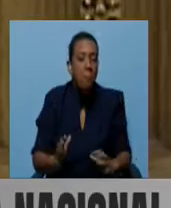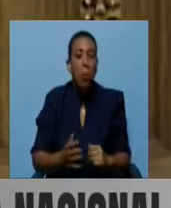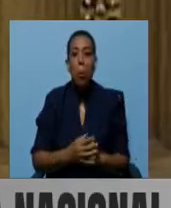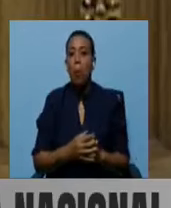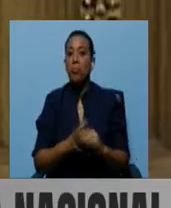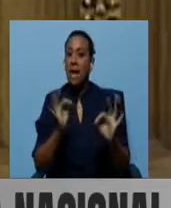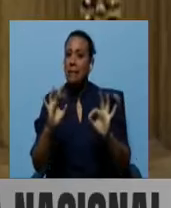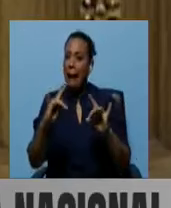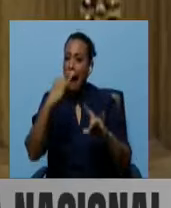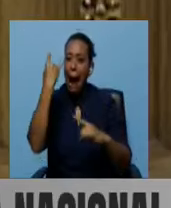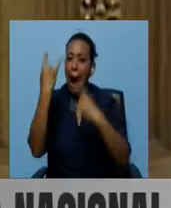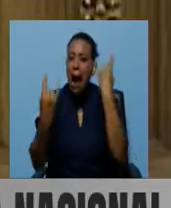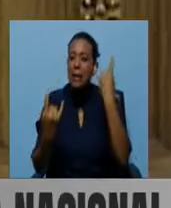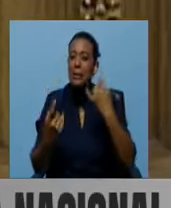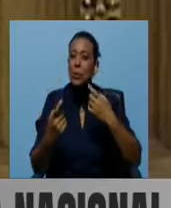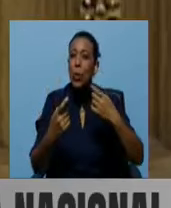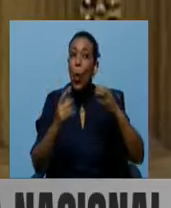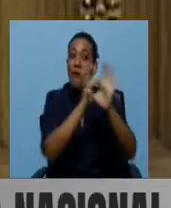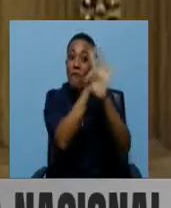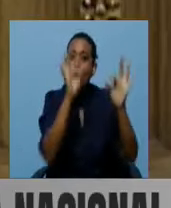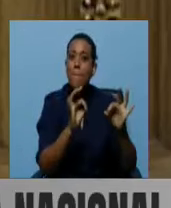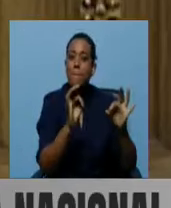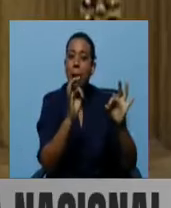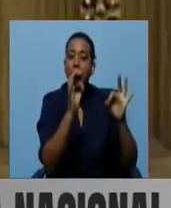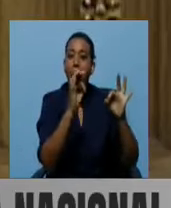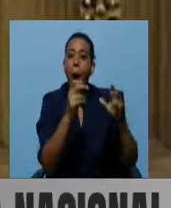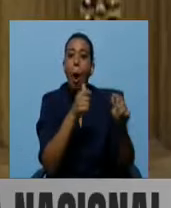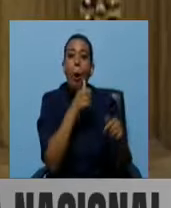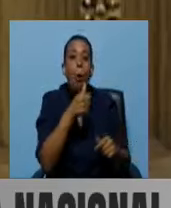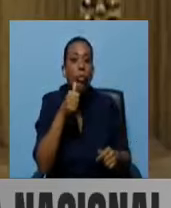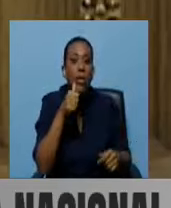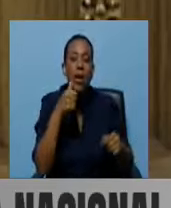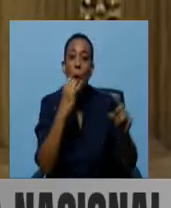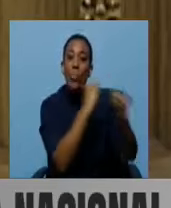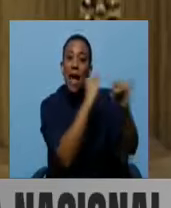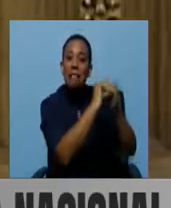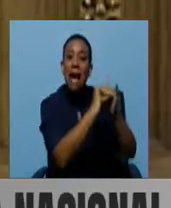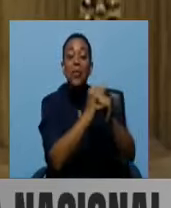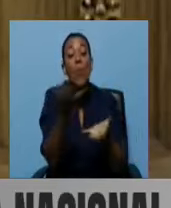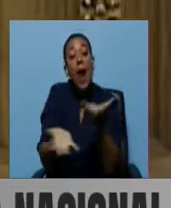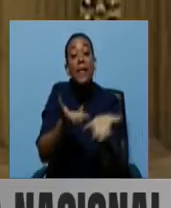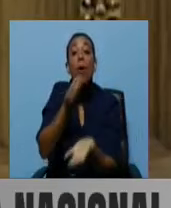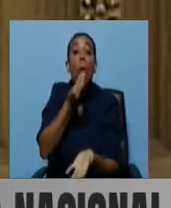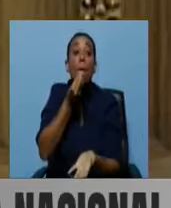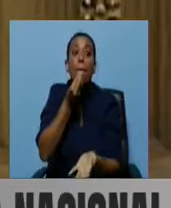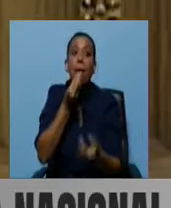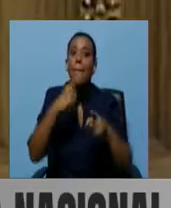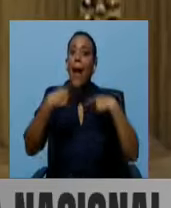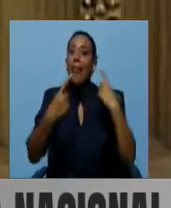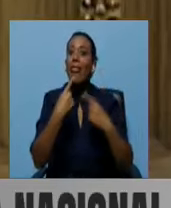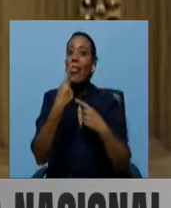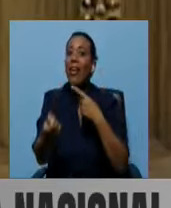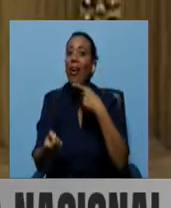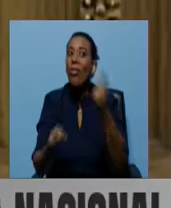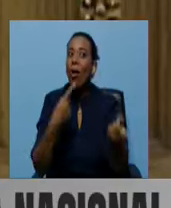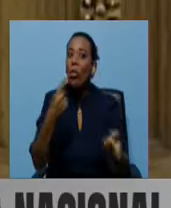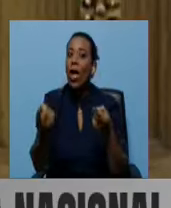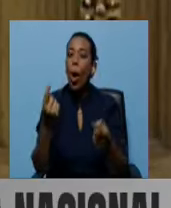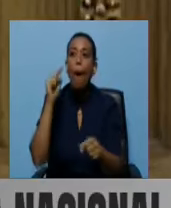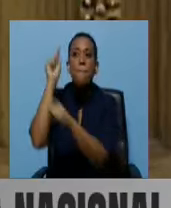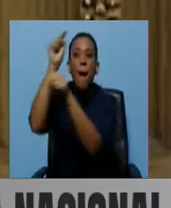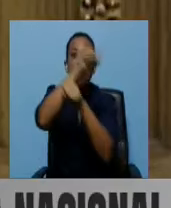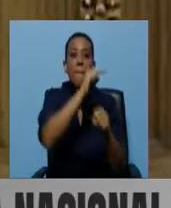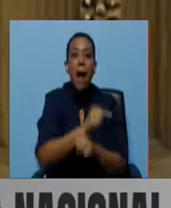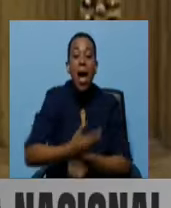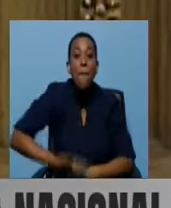de este engaño que se le hace al algoritmo, que le dice, miren, esta es una receta de cocina, pero a la vez estamos hablando de